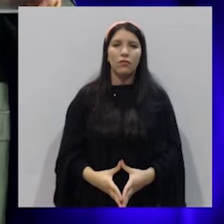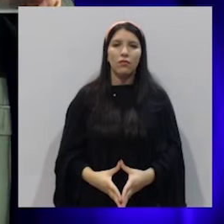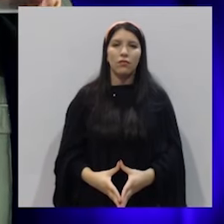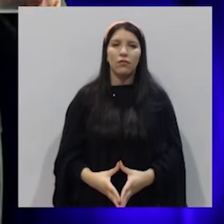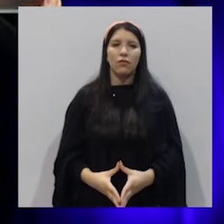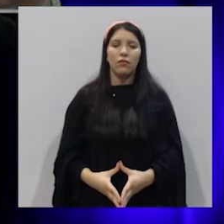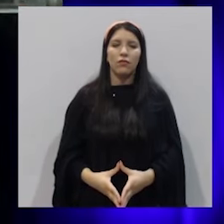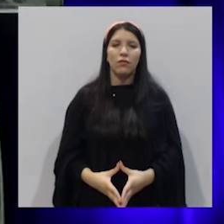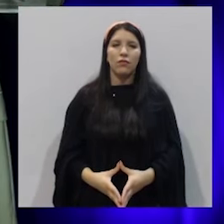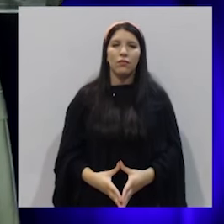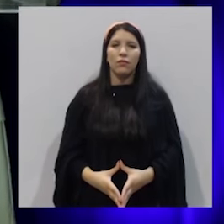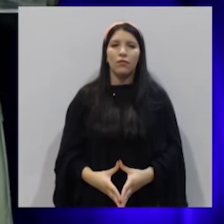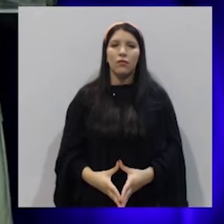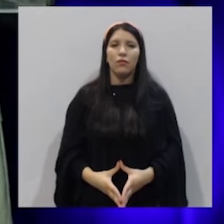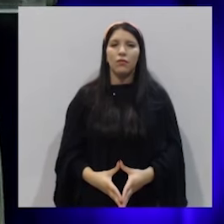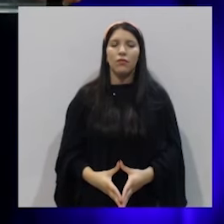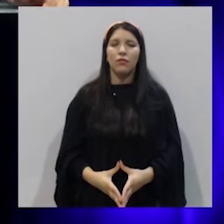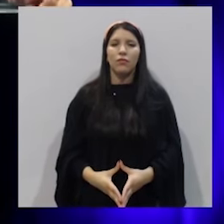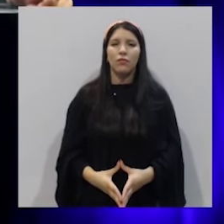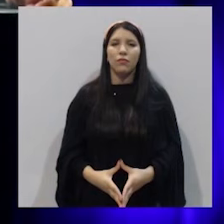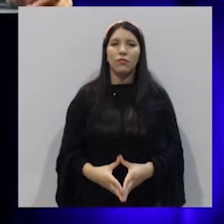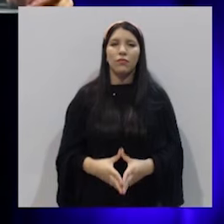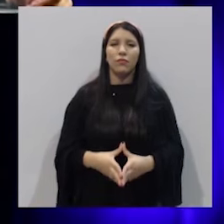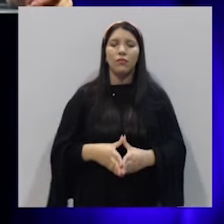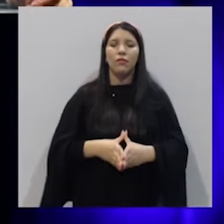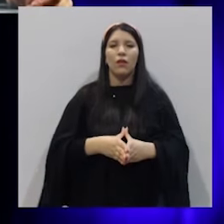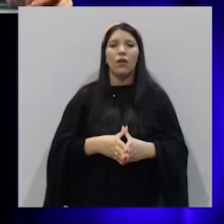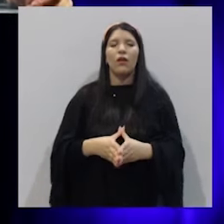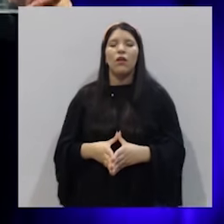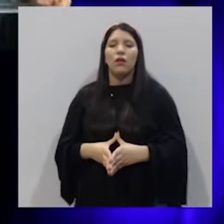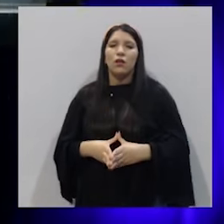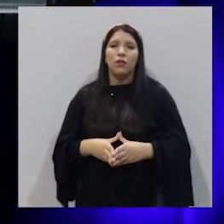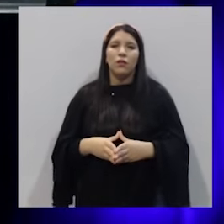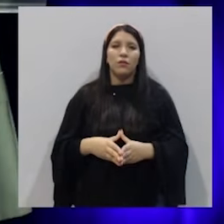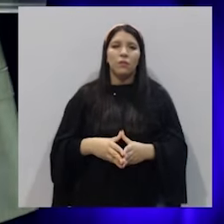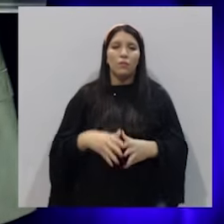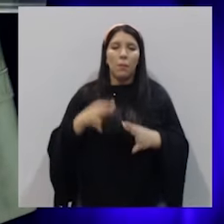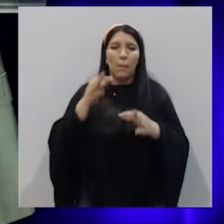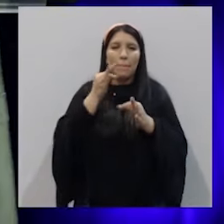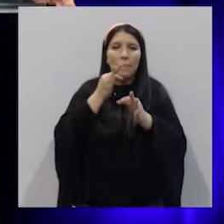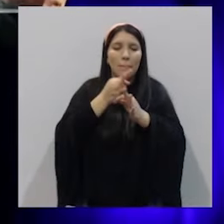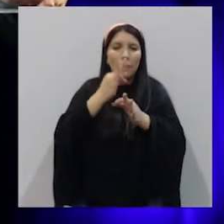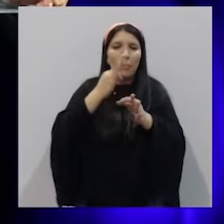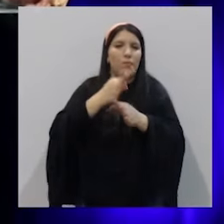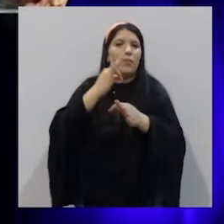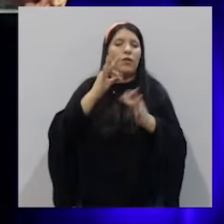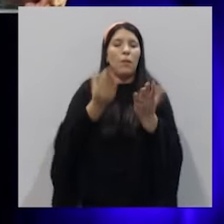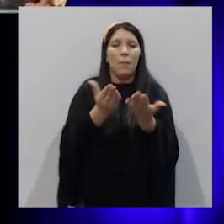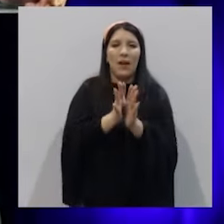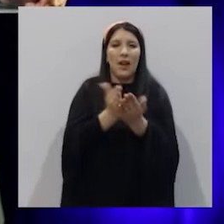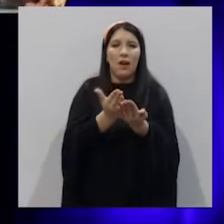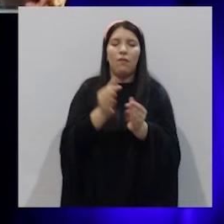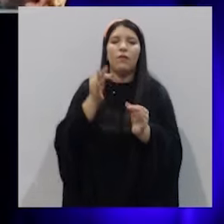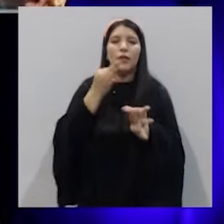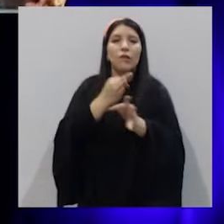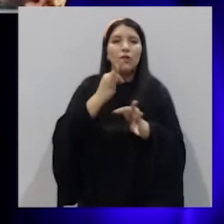caigan dice la palabra de dios y el verso 18 agrega más bien crezcan en la gracia y en el conocimiento